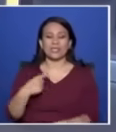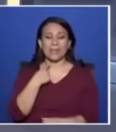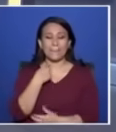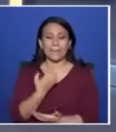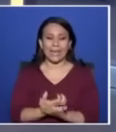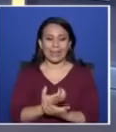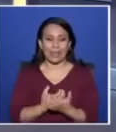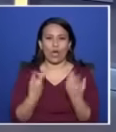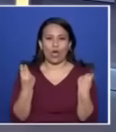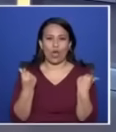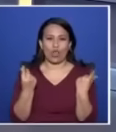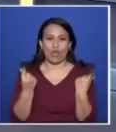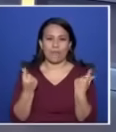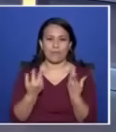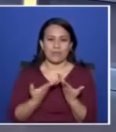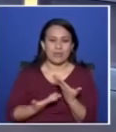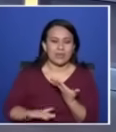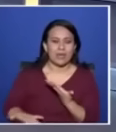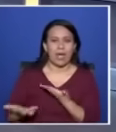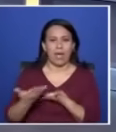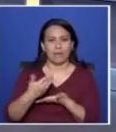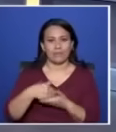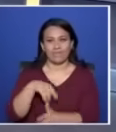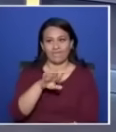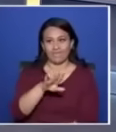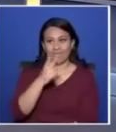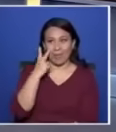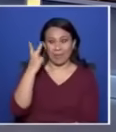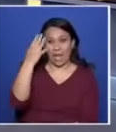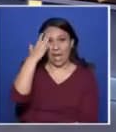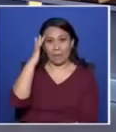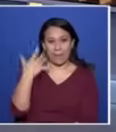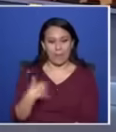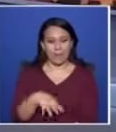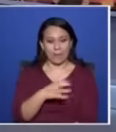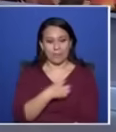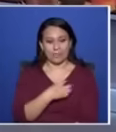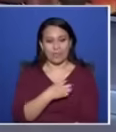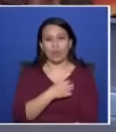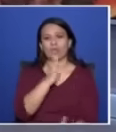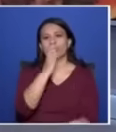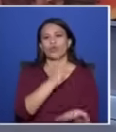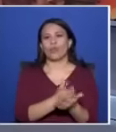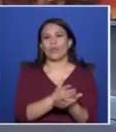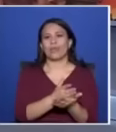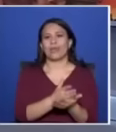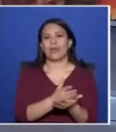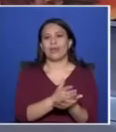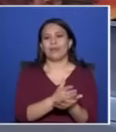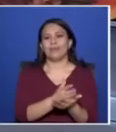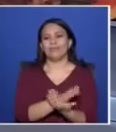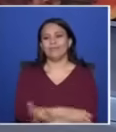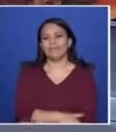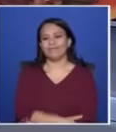pérdidas económicas en ese sector. Sí, por ejemplo, la noche amarilla del Barcelona Sporting Club, que fue suspendida.